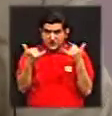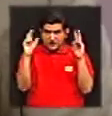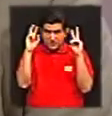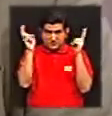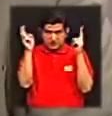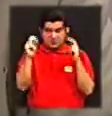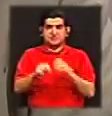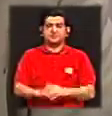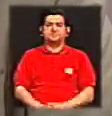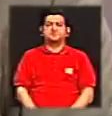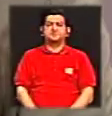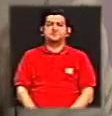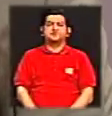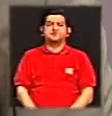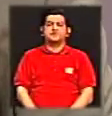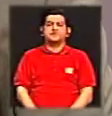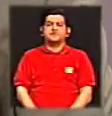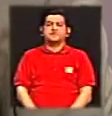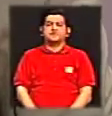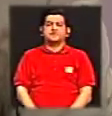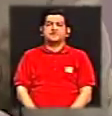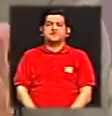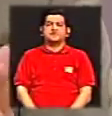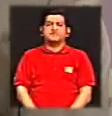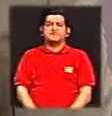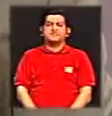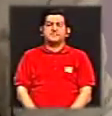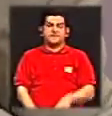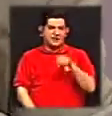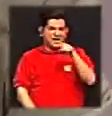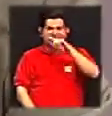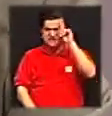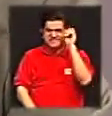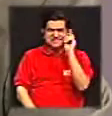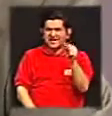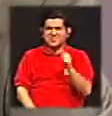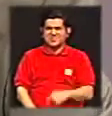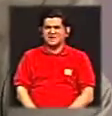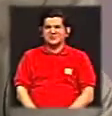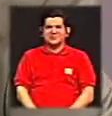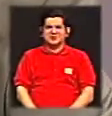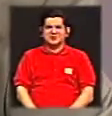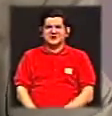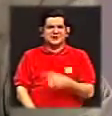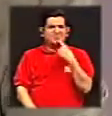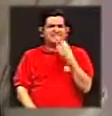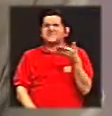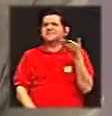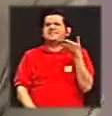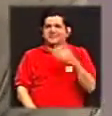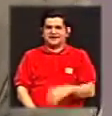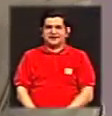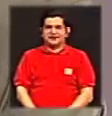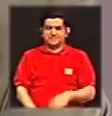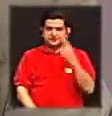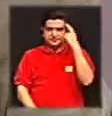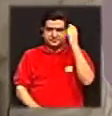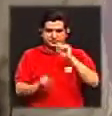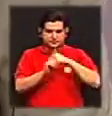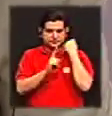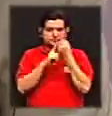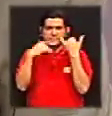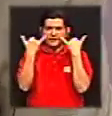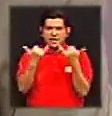materia. Adrián, esta encuesta, ¿qué es lo que nos está diciendo acerca de del panorama